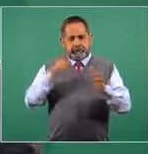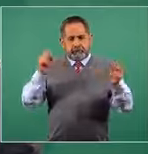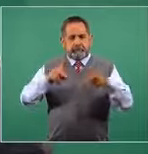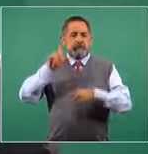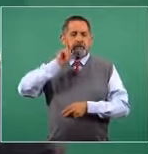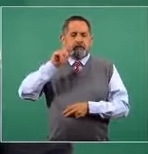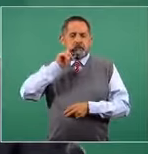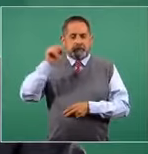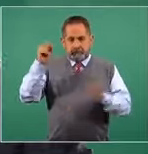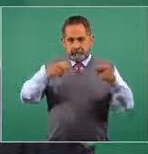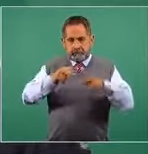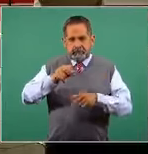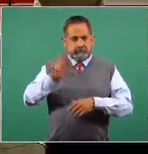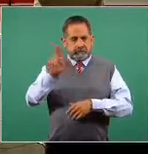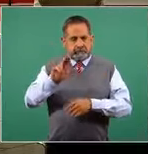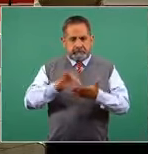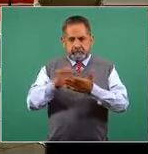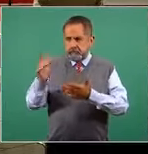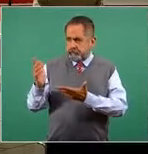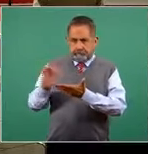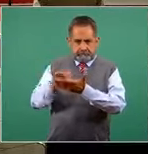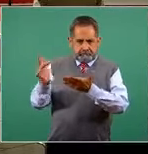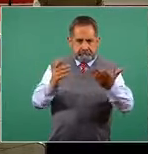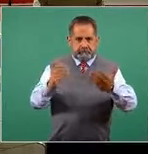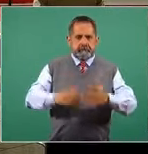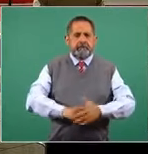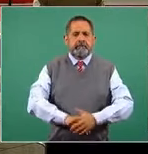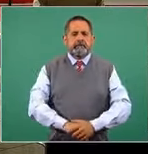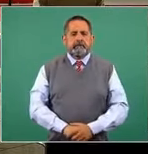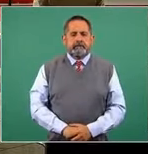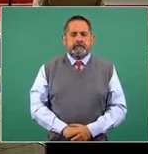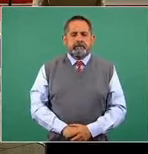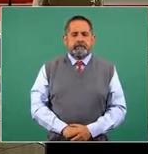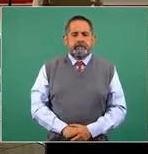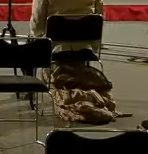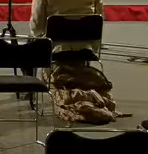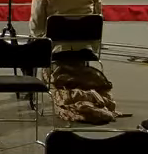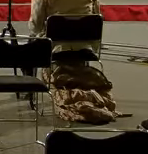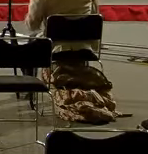y nos vemos mañana en el Pulso de la Salud. Muchas gracias, Paco, muchas gracias. Hasta pronto.